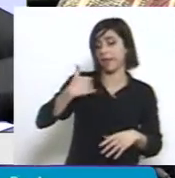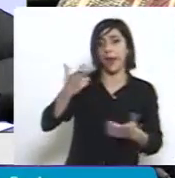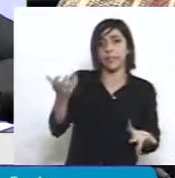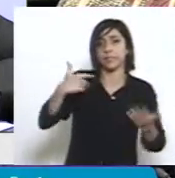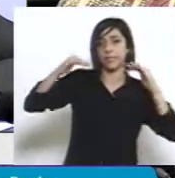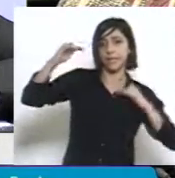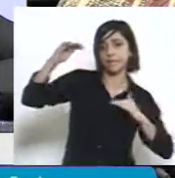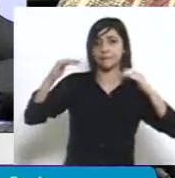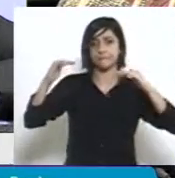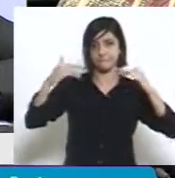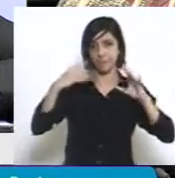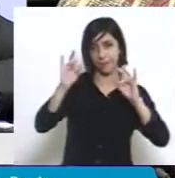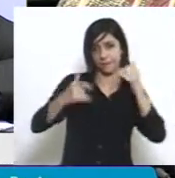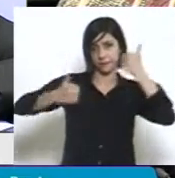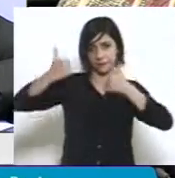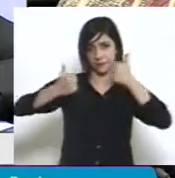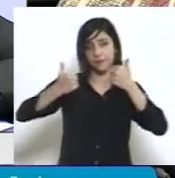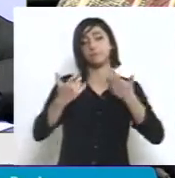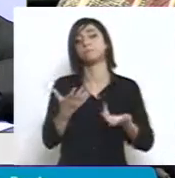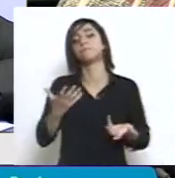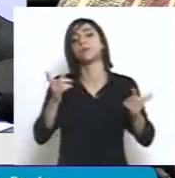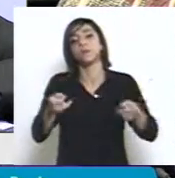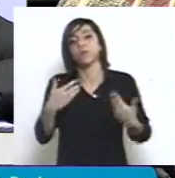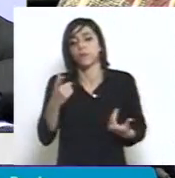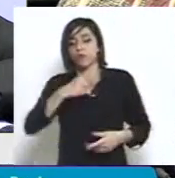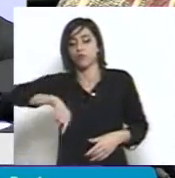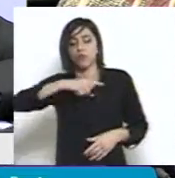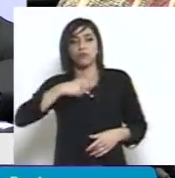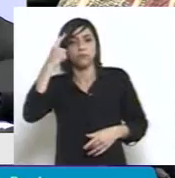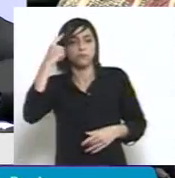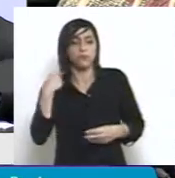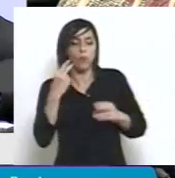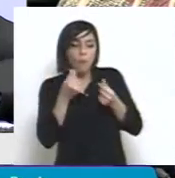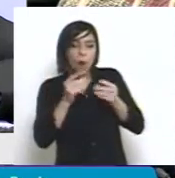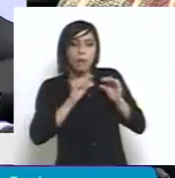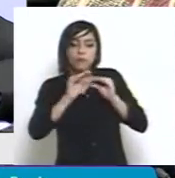lo tanto, la capacidad de reasignar partidas,